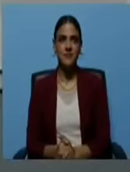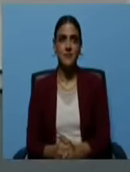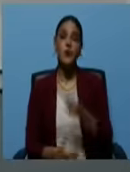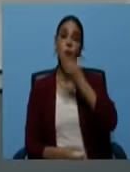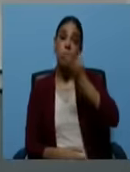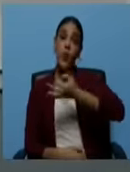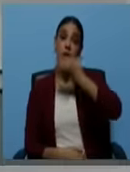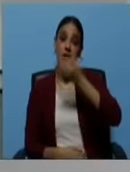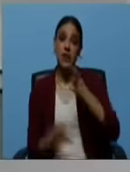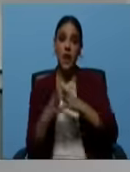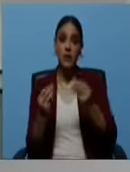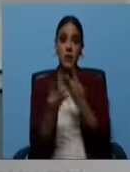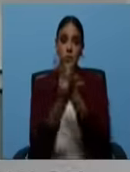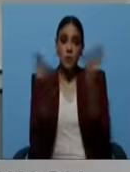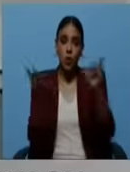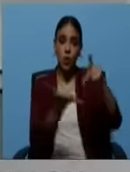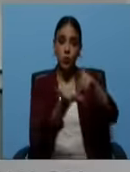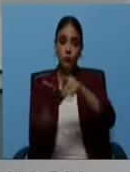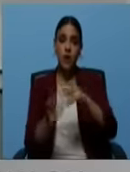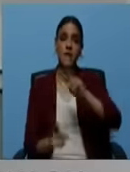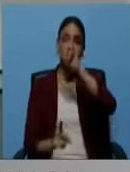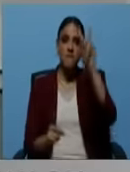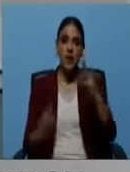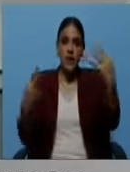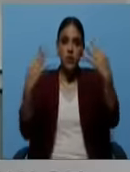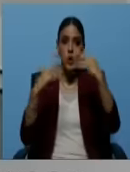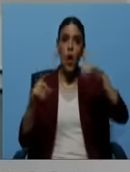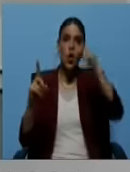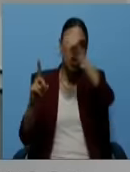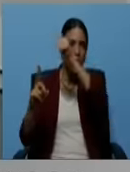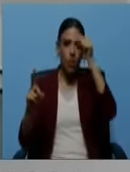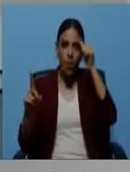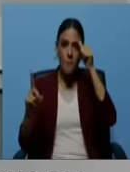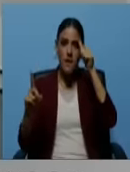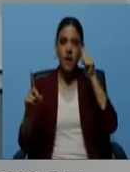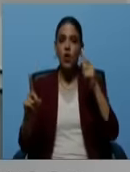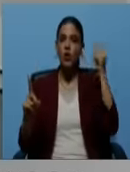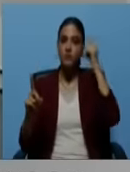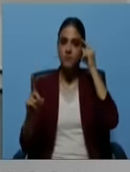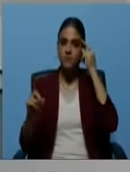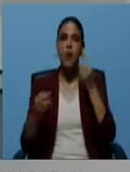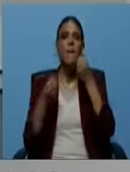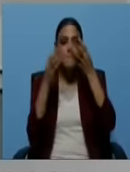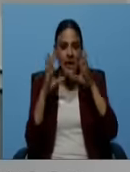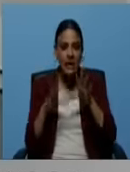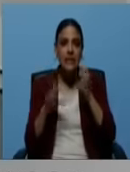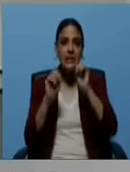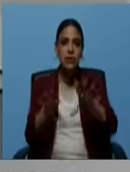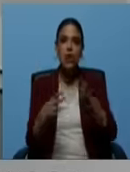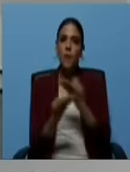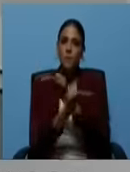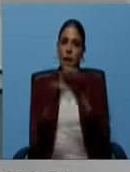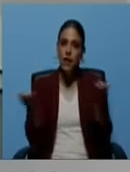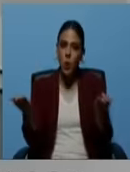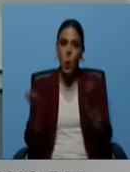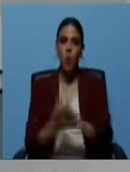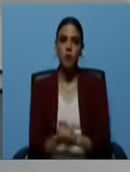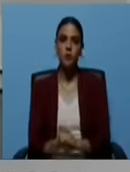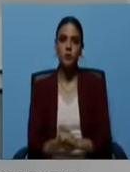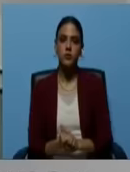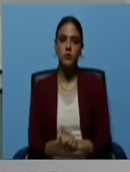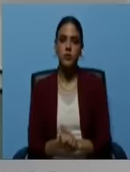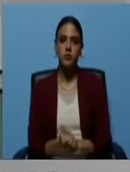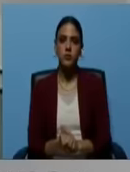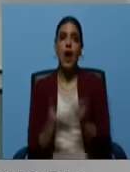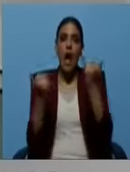Buenas tardes, tengan todos ustedes, pueblo de Venezuela. Hoy día domingo, nuestras bendiciones a todos. Vamos